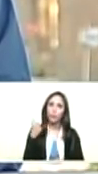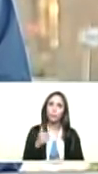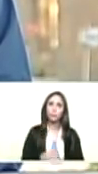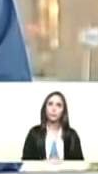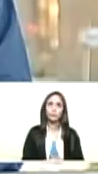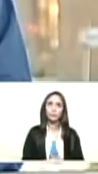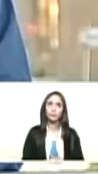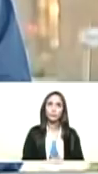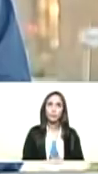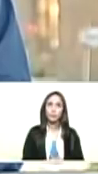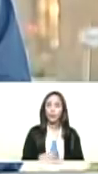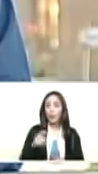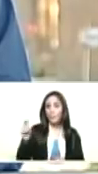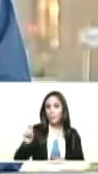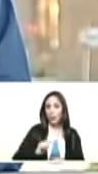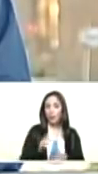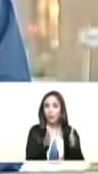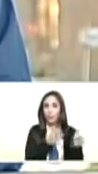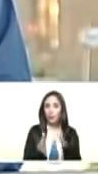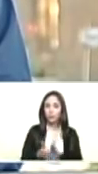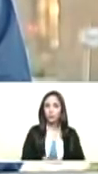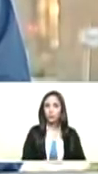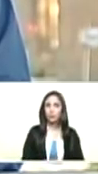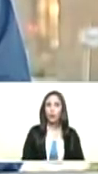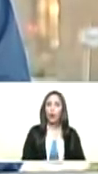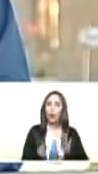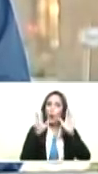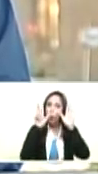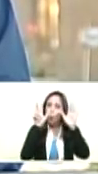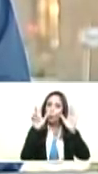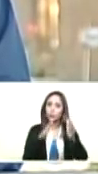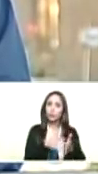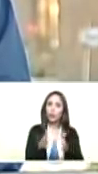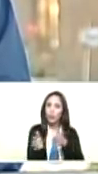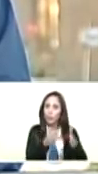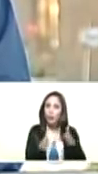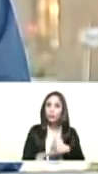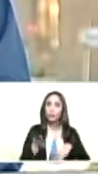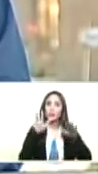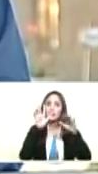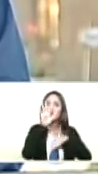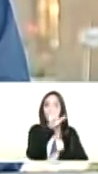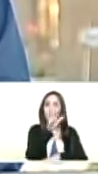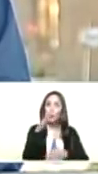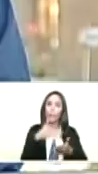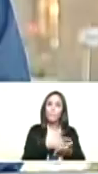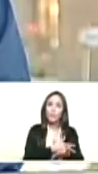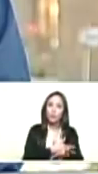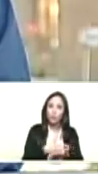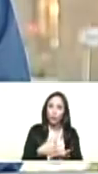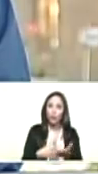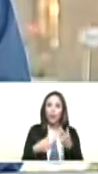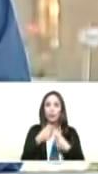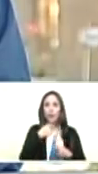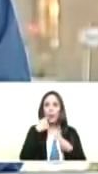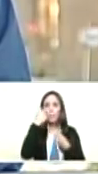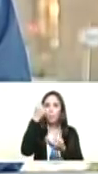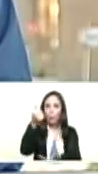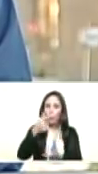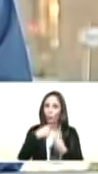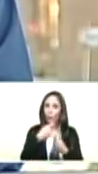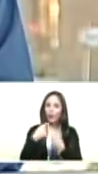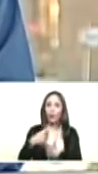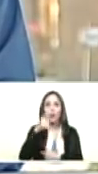marzo, ya el 8 de marzo, 5 millones de bonos para la mujer venezolana en el Día